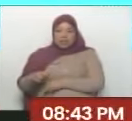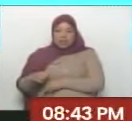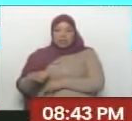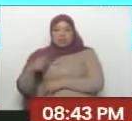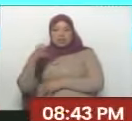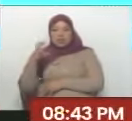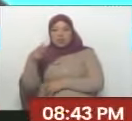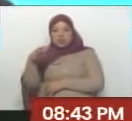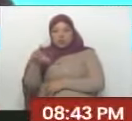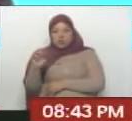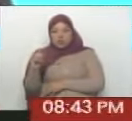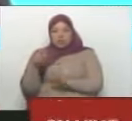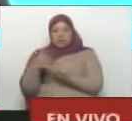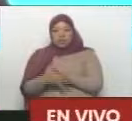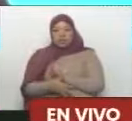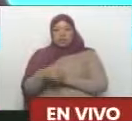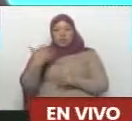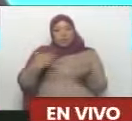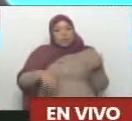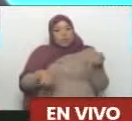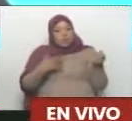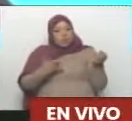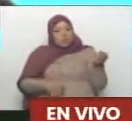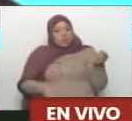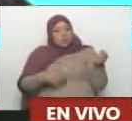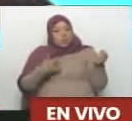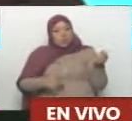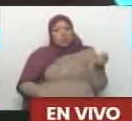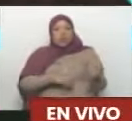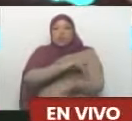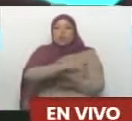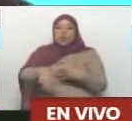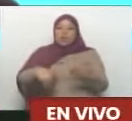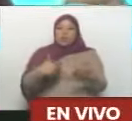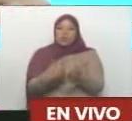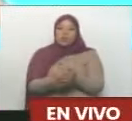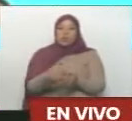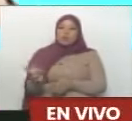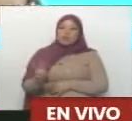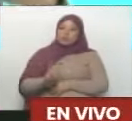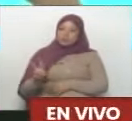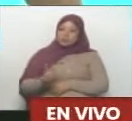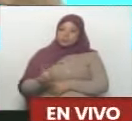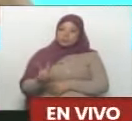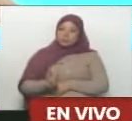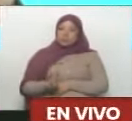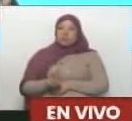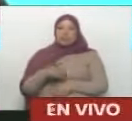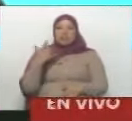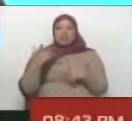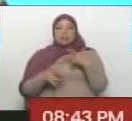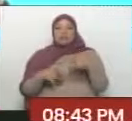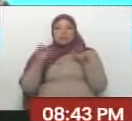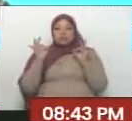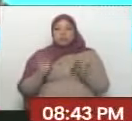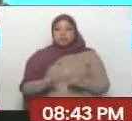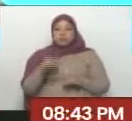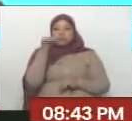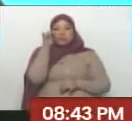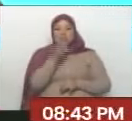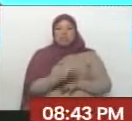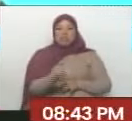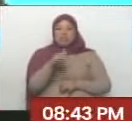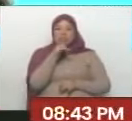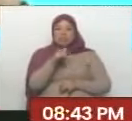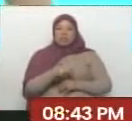Cheo con el 4, porque ha sembrado 4 por todo el país y han salido figuras